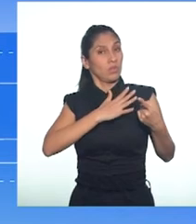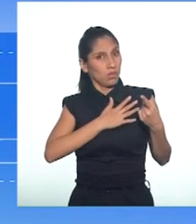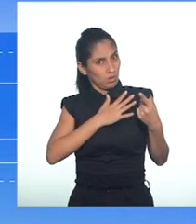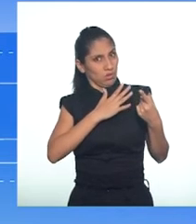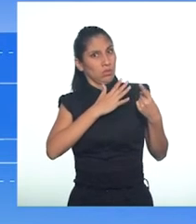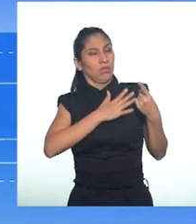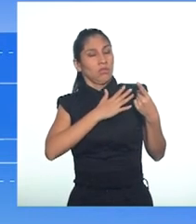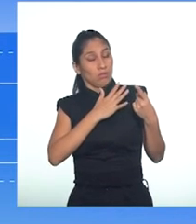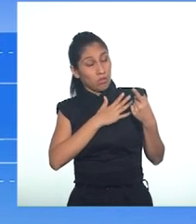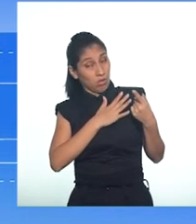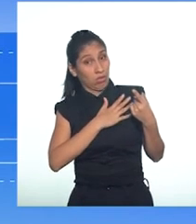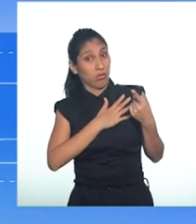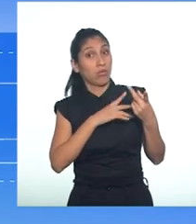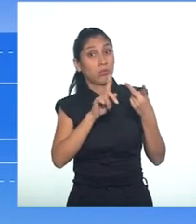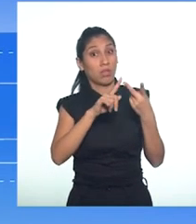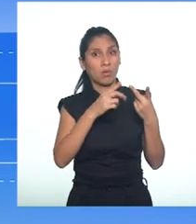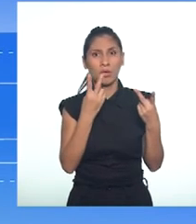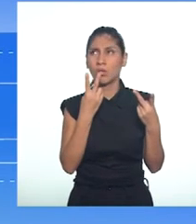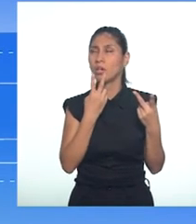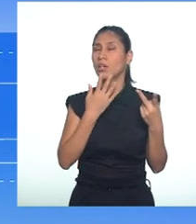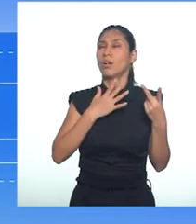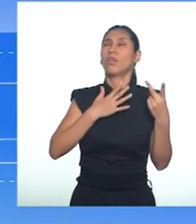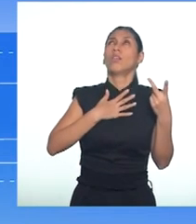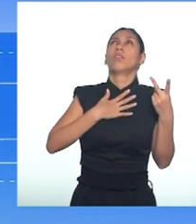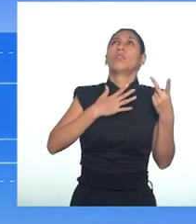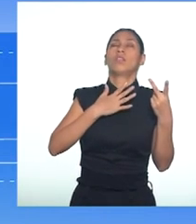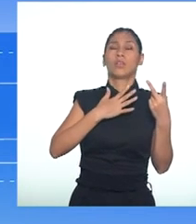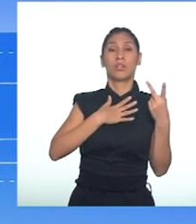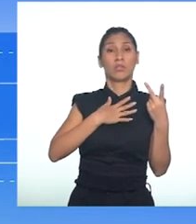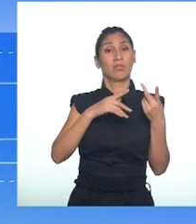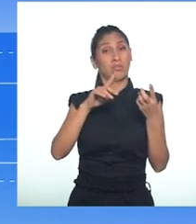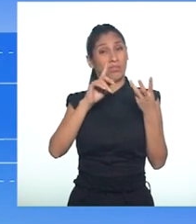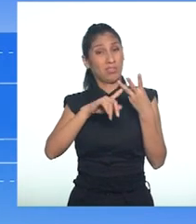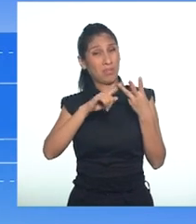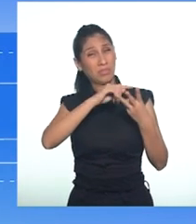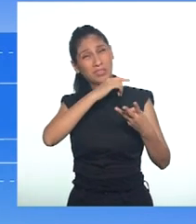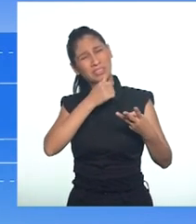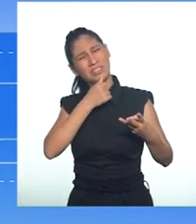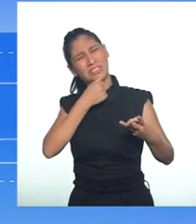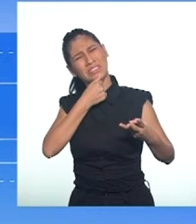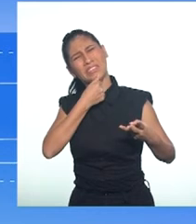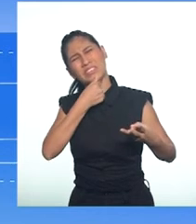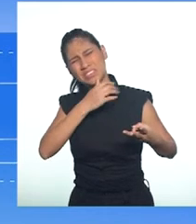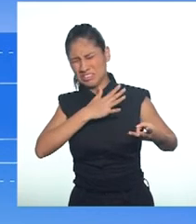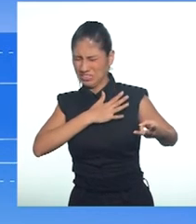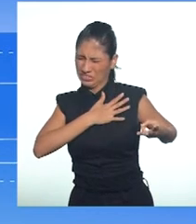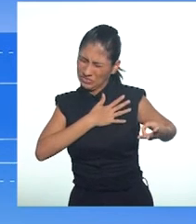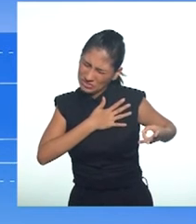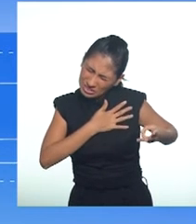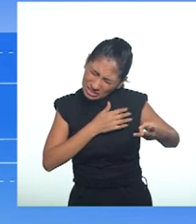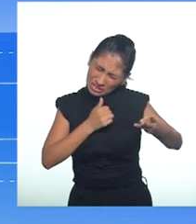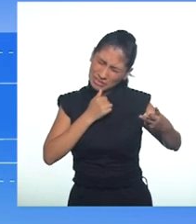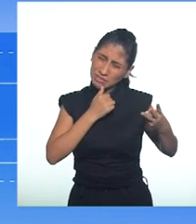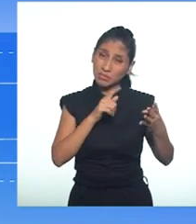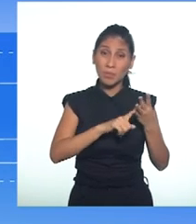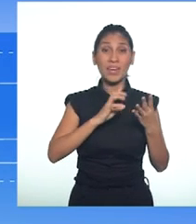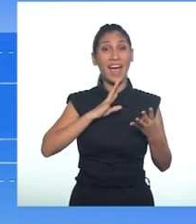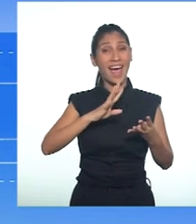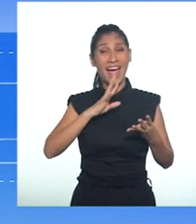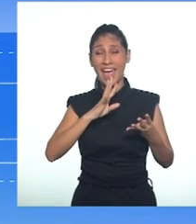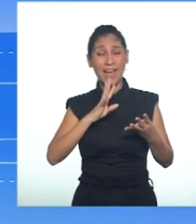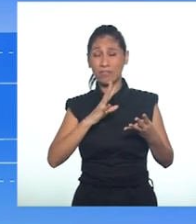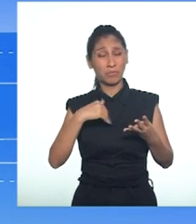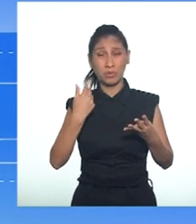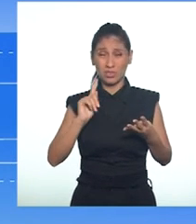respirar o la sensación de falta de aire, dolor o presión en el pecho e incapacidad para